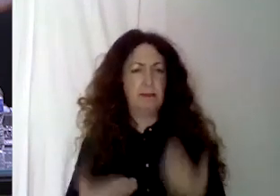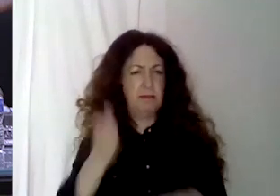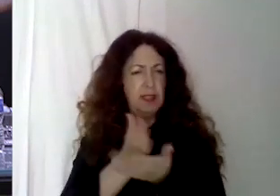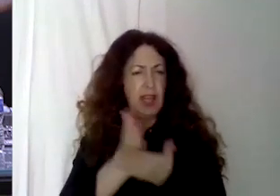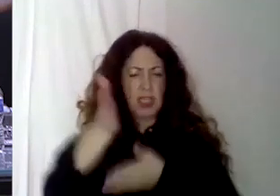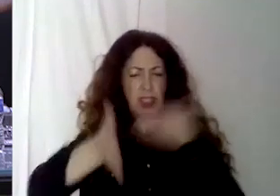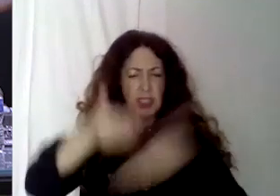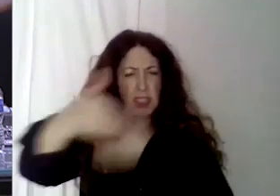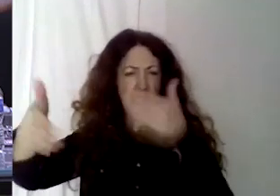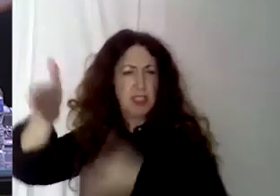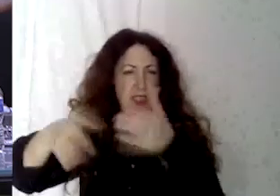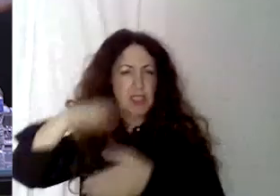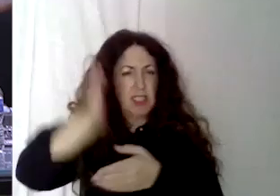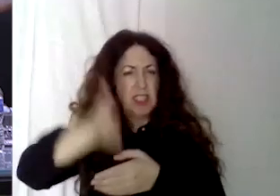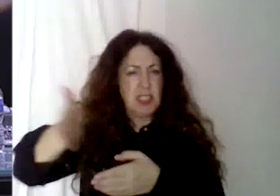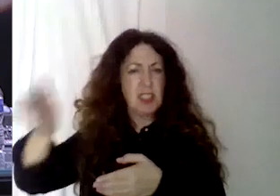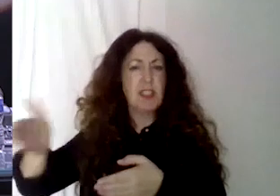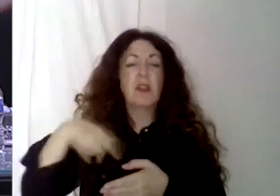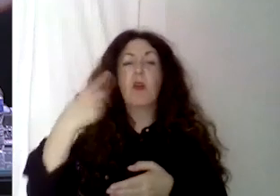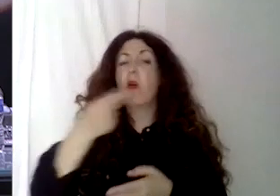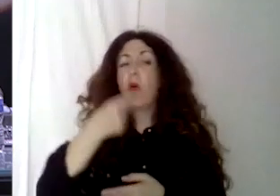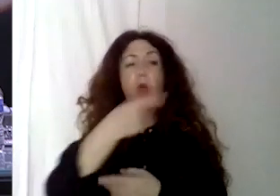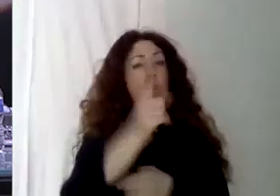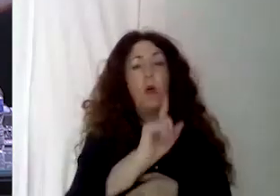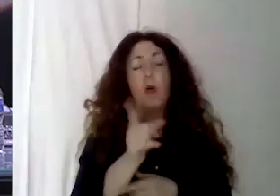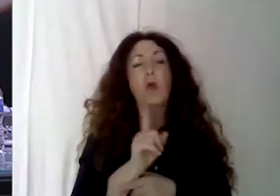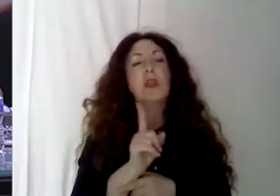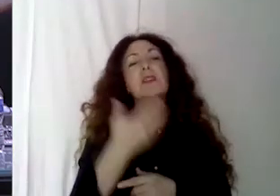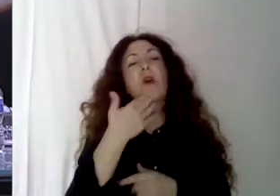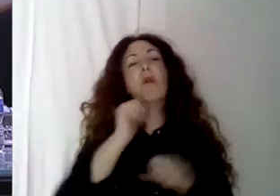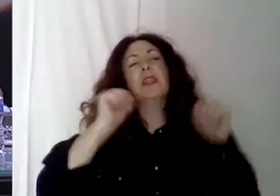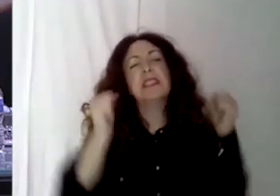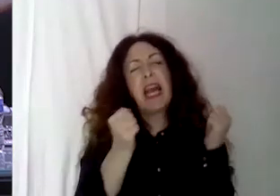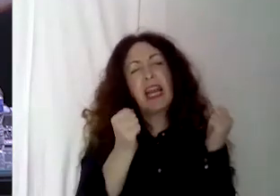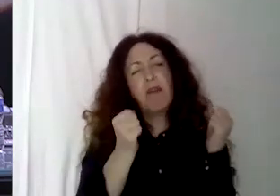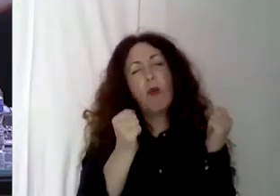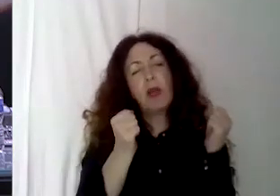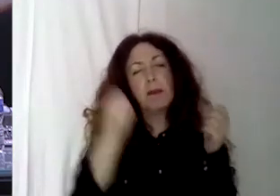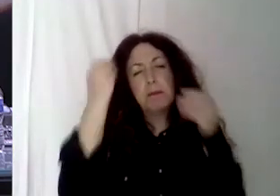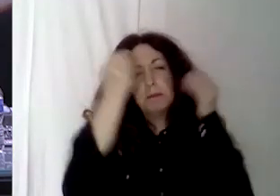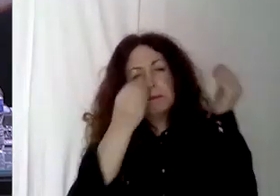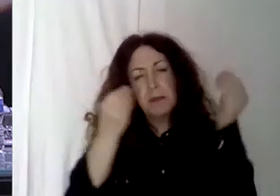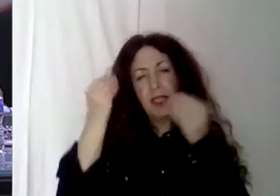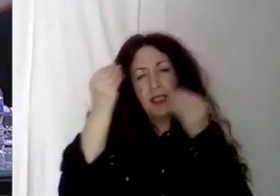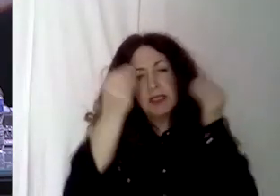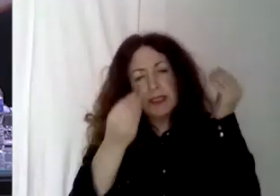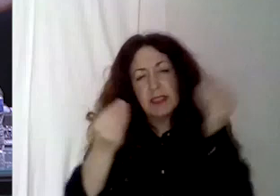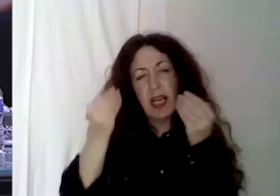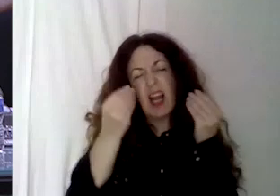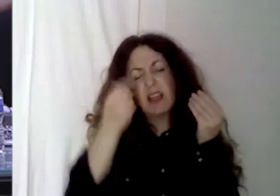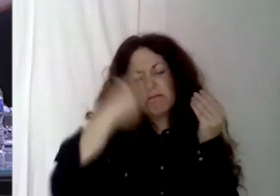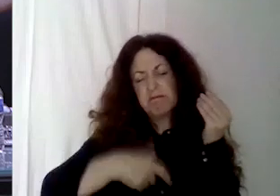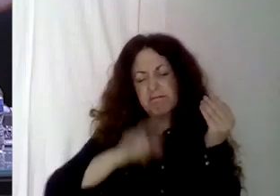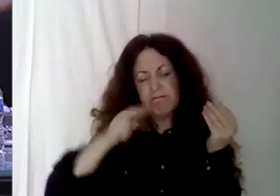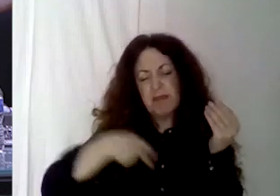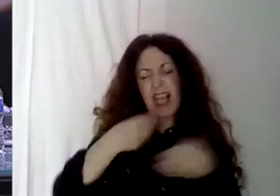Y luego no huye, sino se refugia a pensar qué ha hecho. Si eso es un impulso del yo, del superyo, ahora de